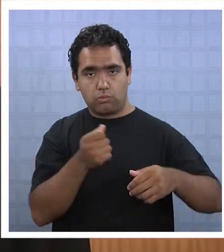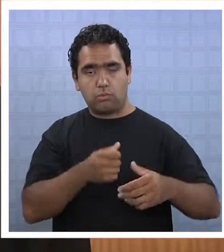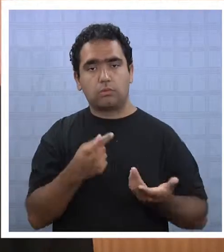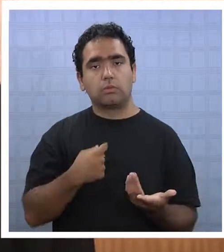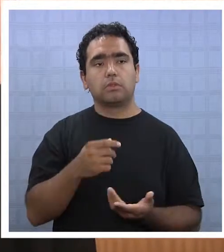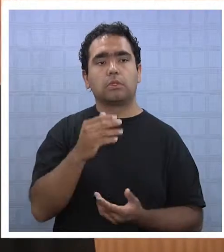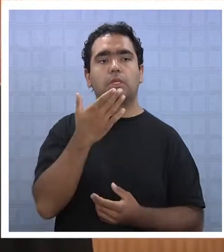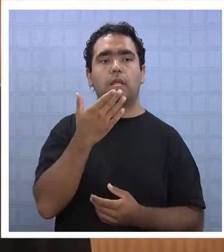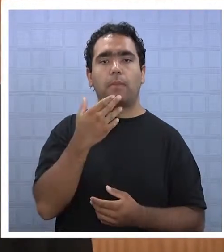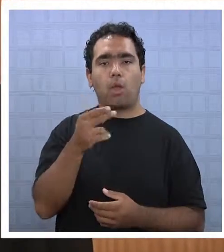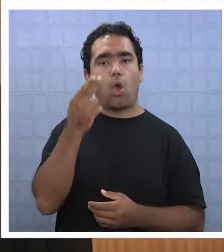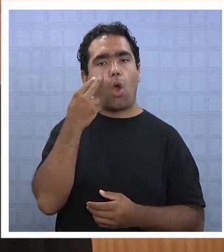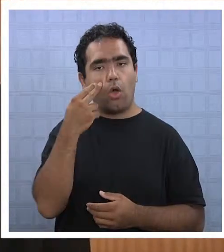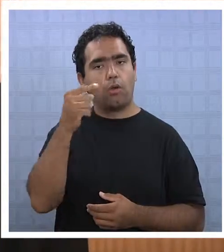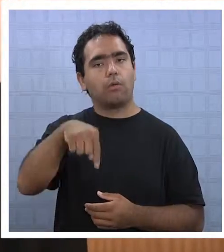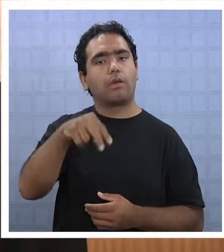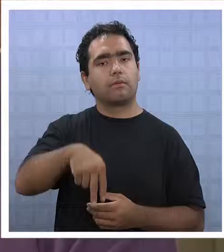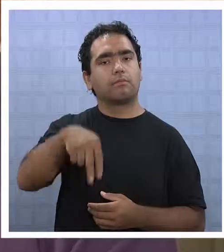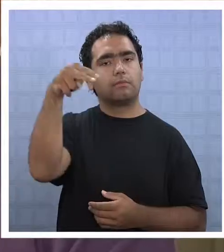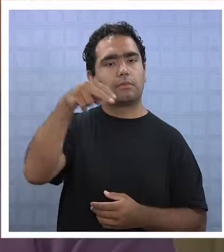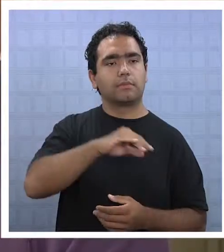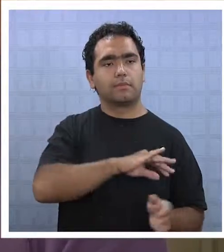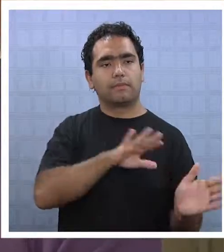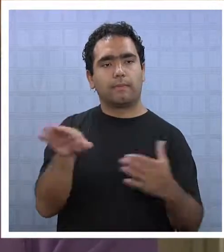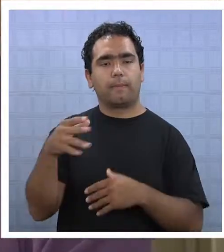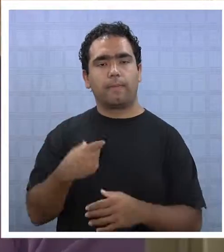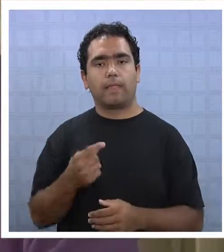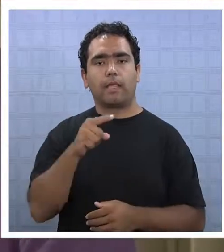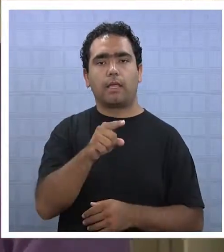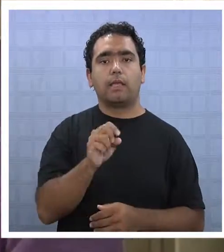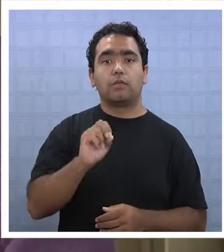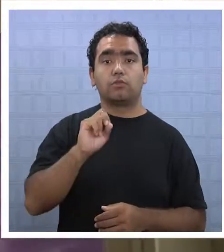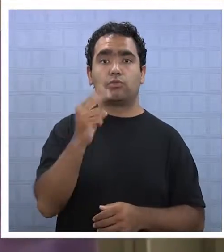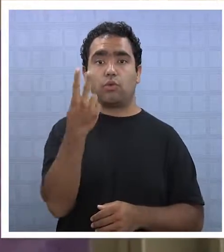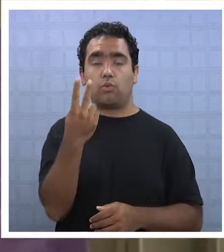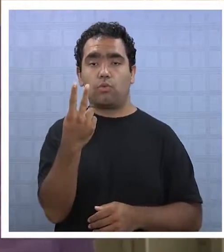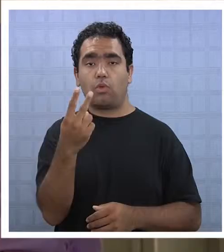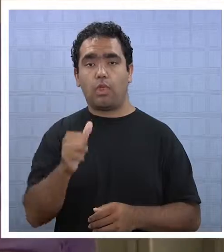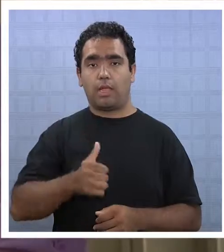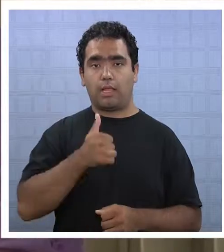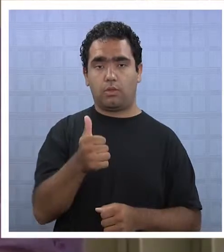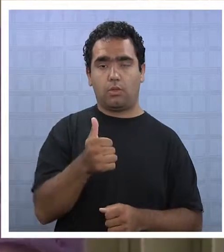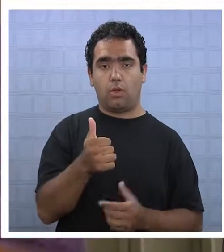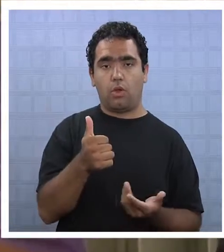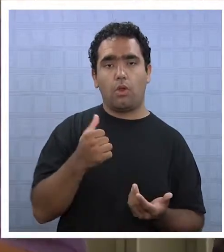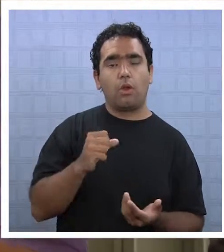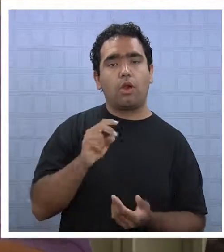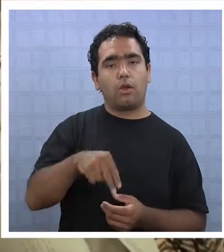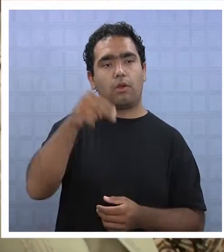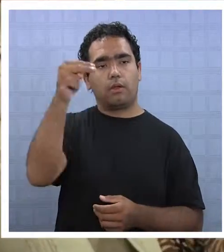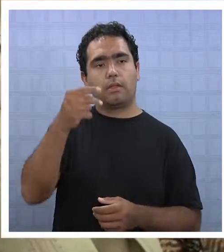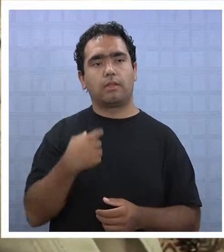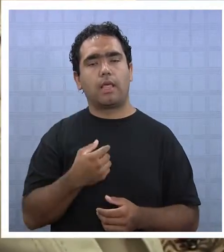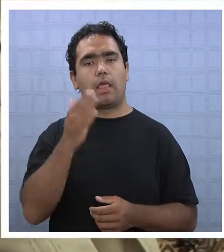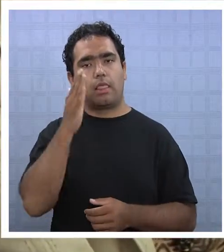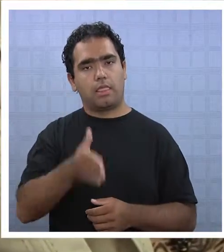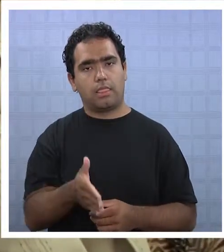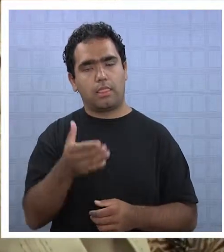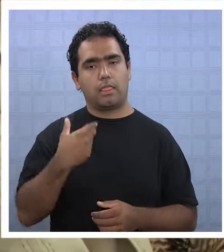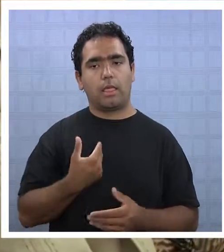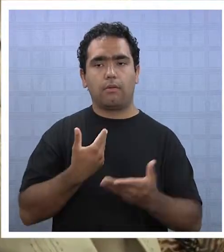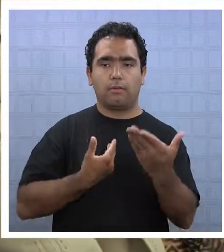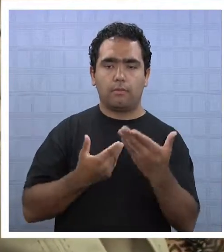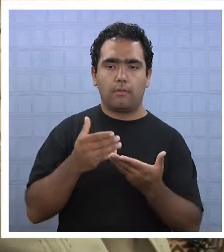de las comunidades del interior acá de la región. Para el subdirector norte se deben estrechar los lazos entre autoridades y la